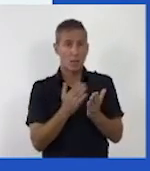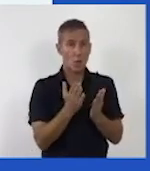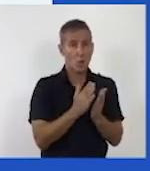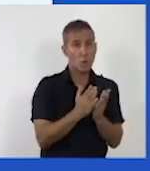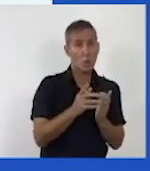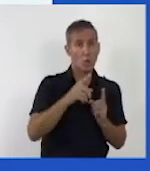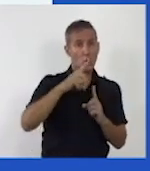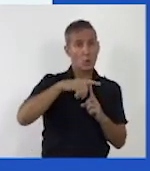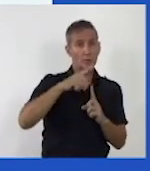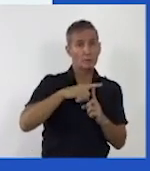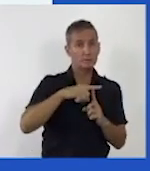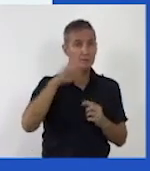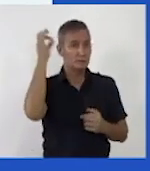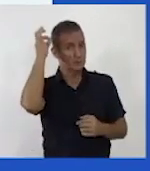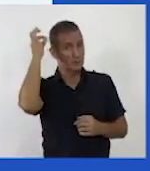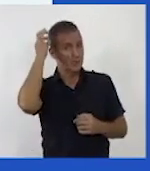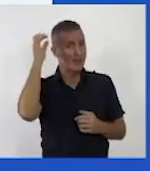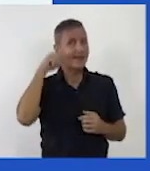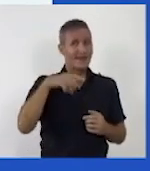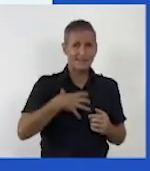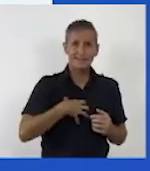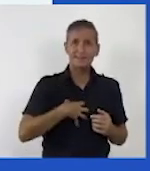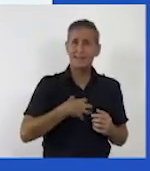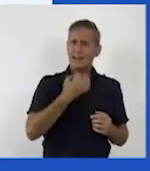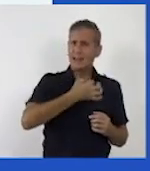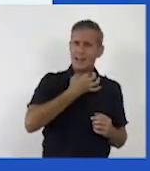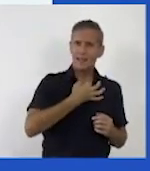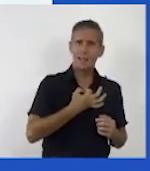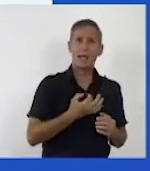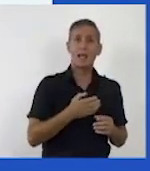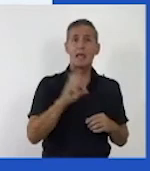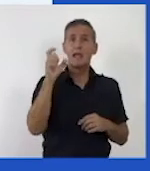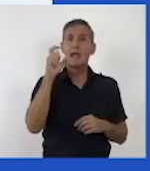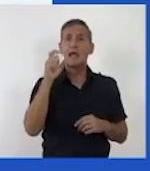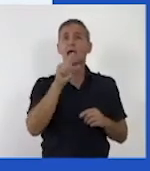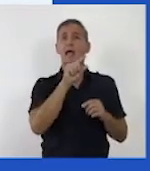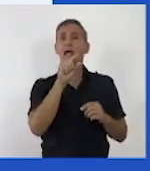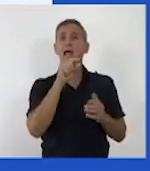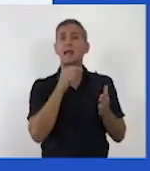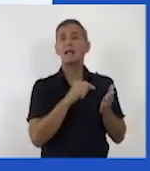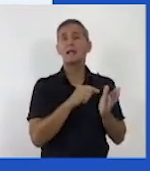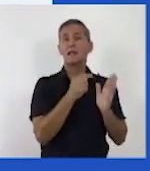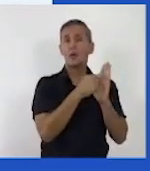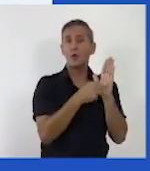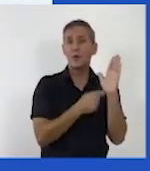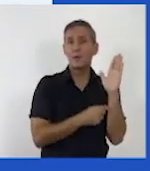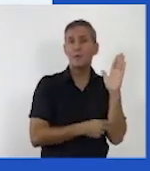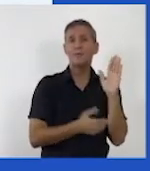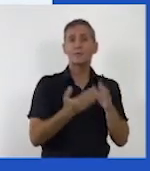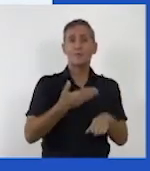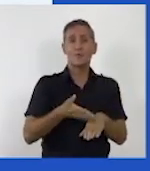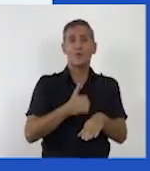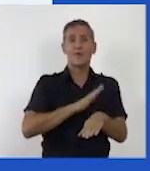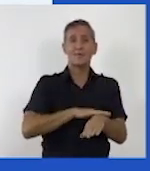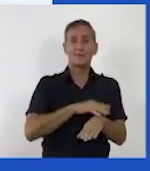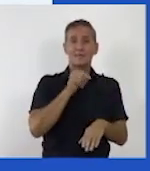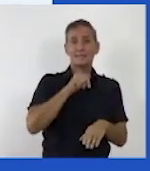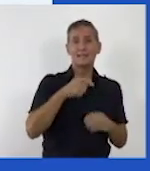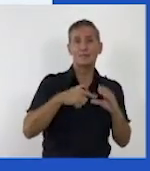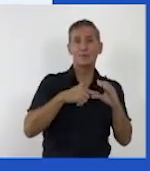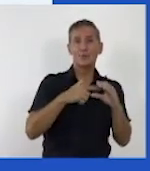texto sobre todo el de español que tiene las explicaciones en los capítulos anteriores de estos contenidos que ustedes están